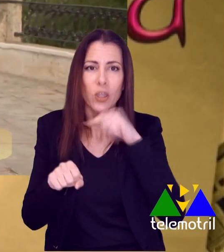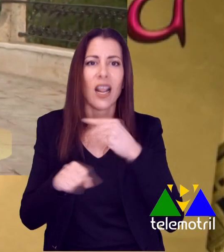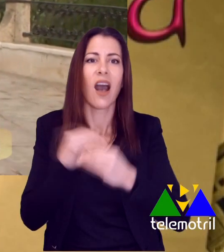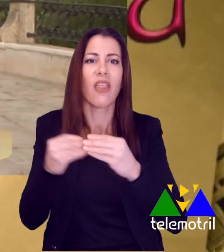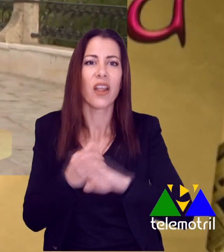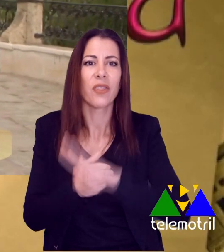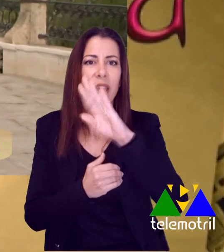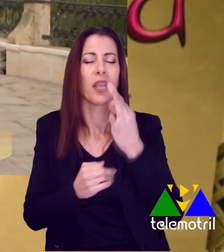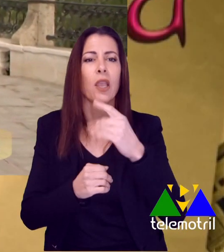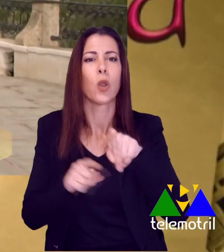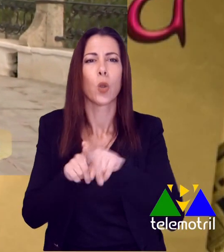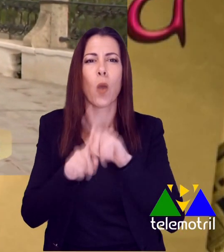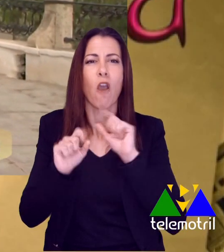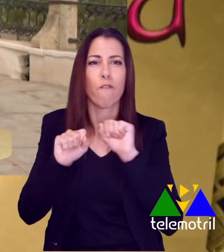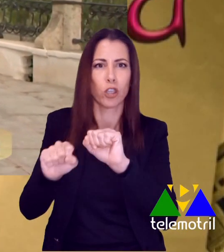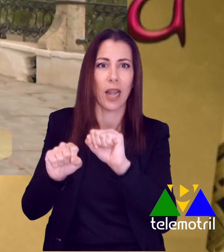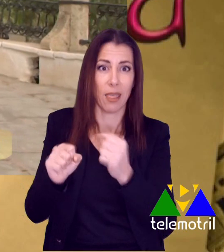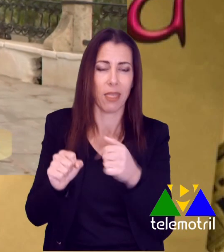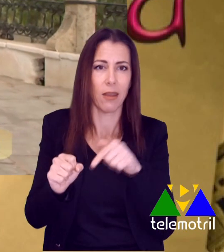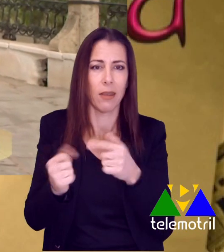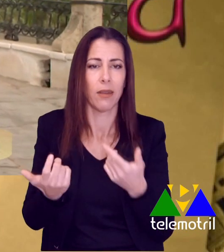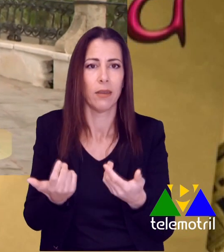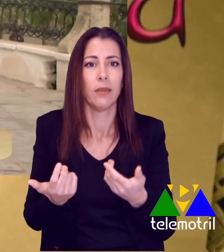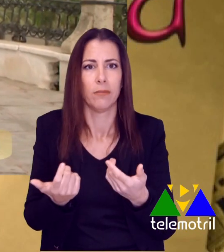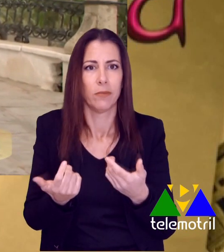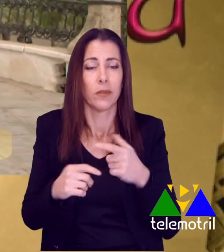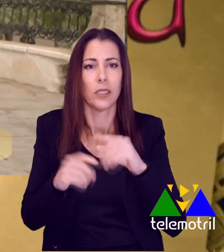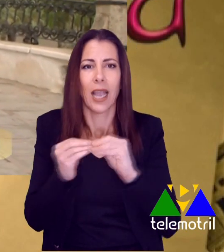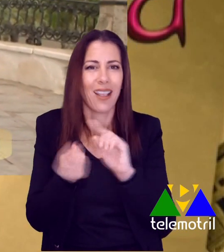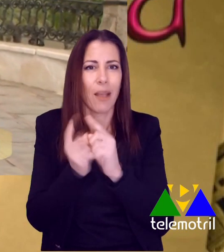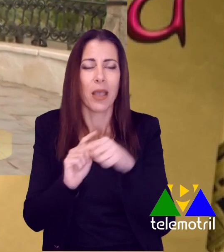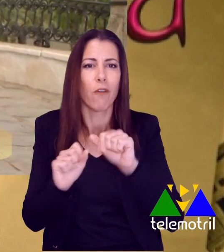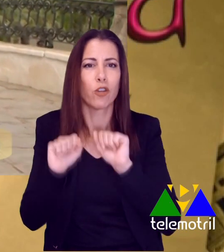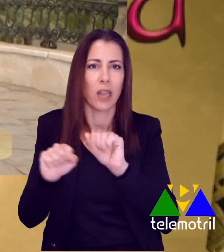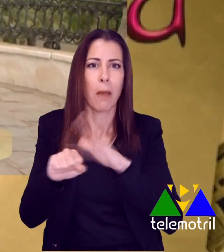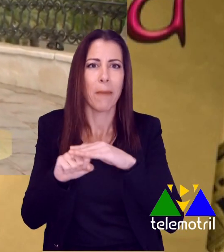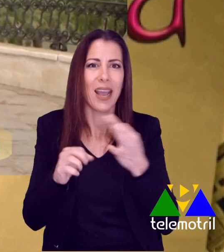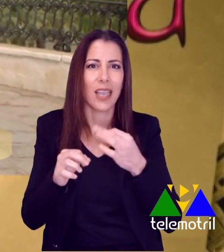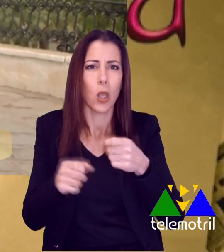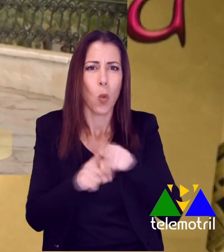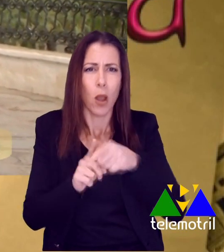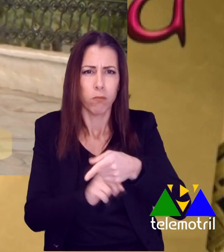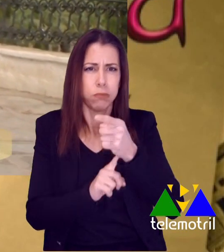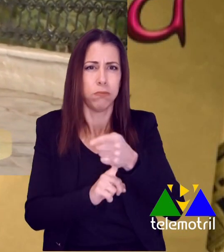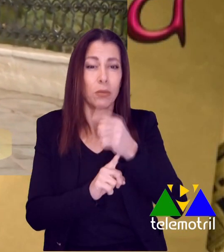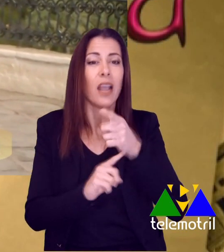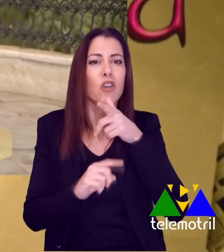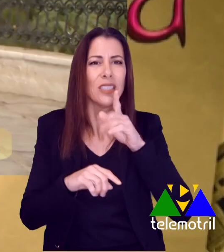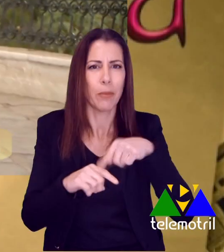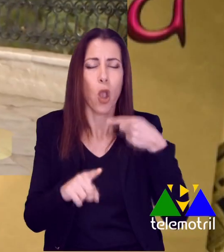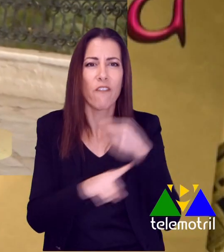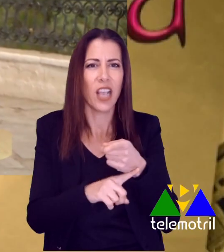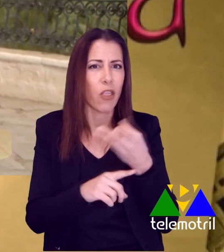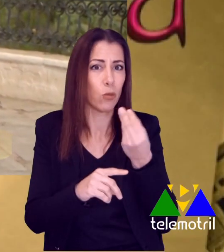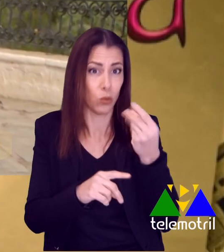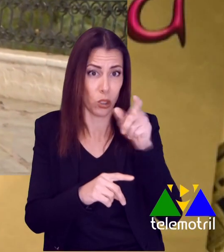cerro una fortaleza, volverlo a su sitio de fortaleza y poner cañones aquí. Incluso obligaron a trabajo forzado